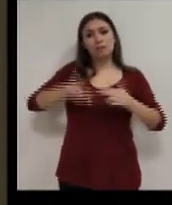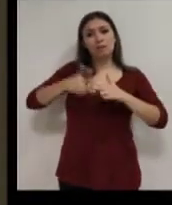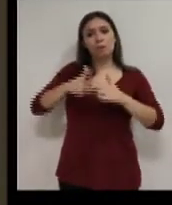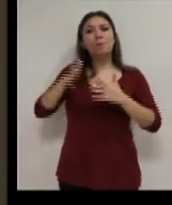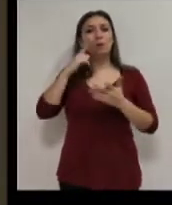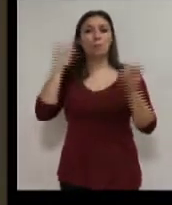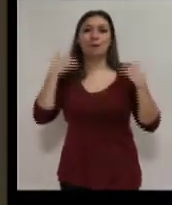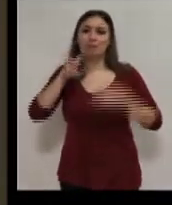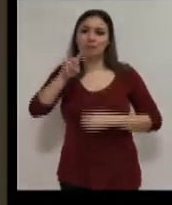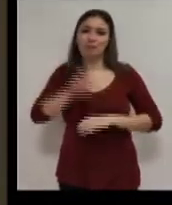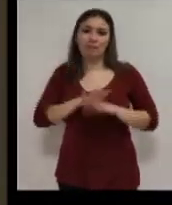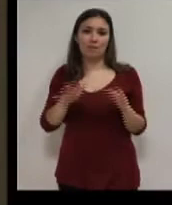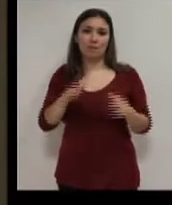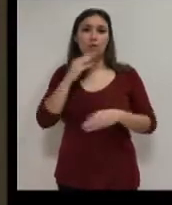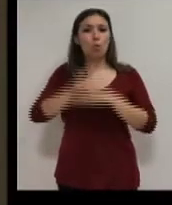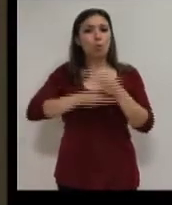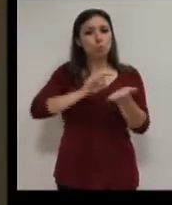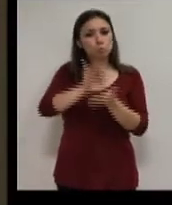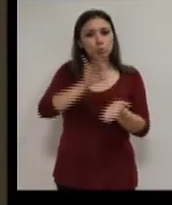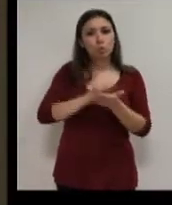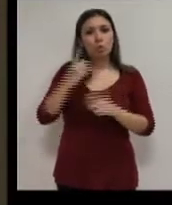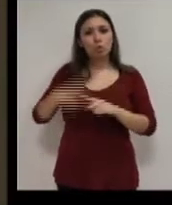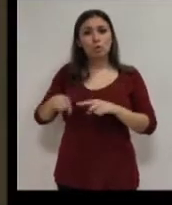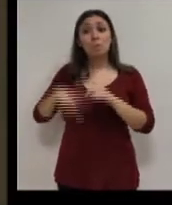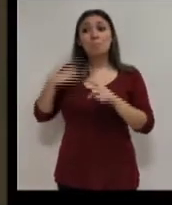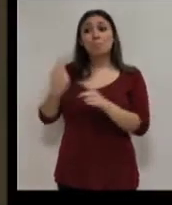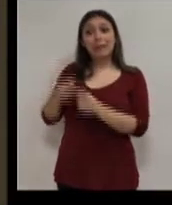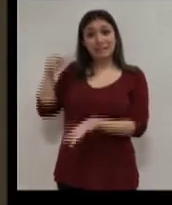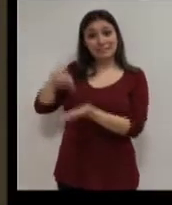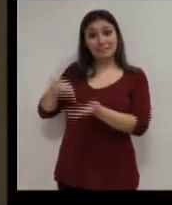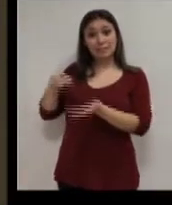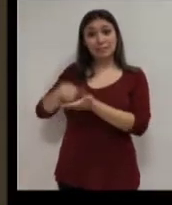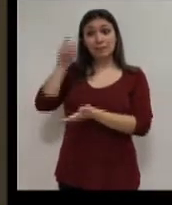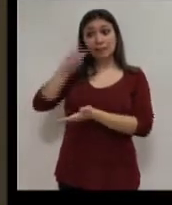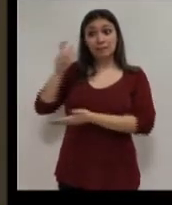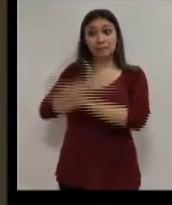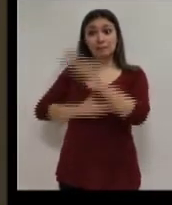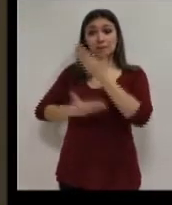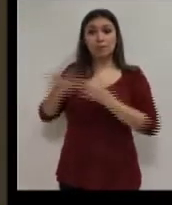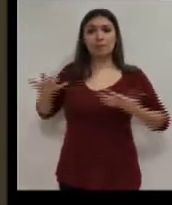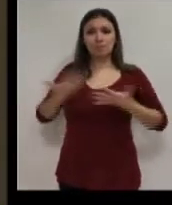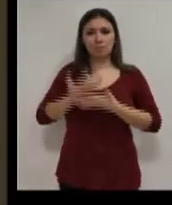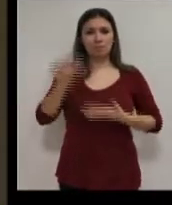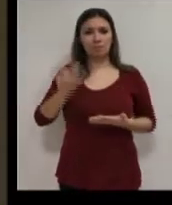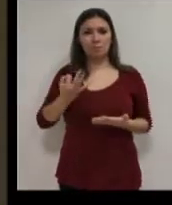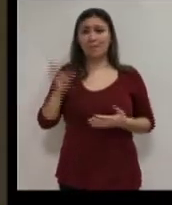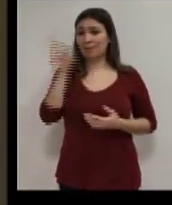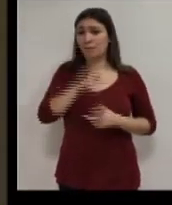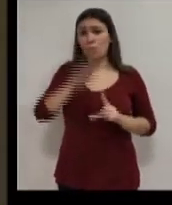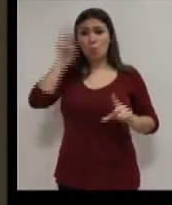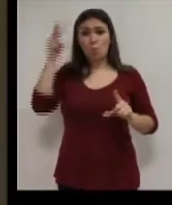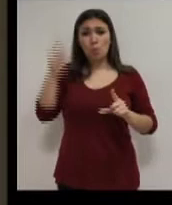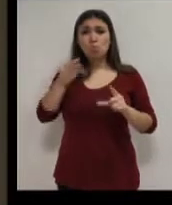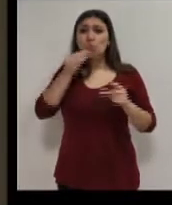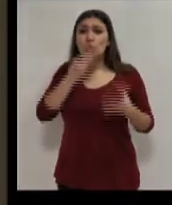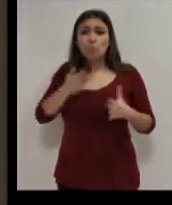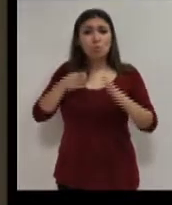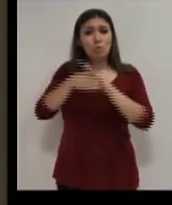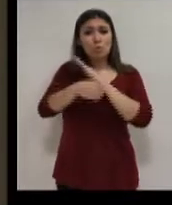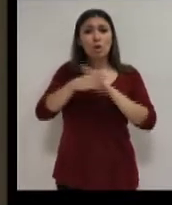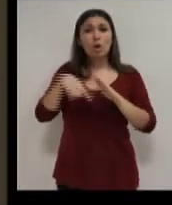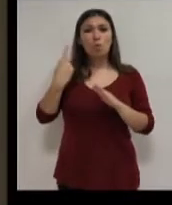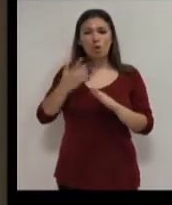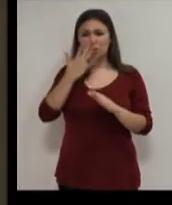de soluciones prácticas de sector, de servicio, con los requerimientos de la gente con discapacidad. De nada te sirve una web